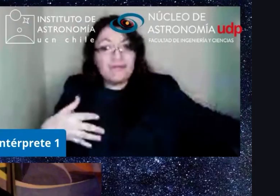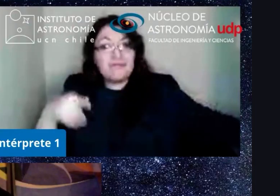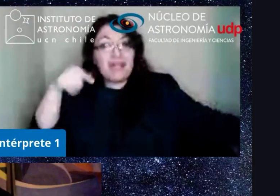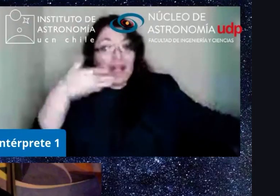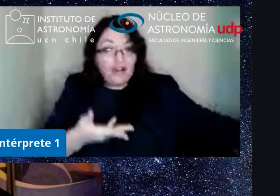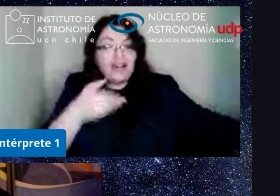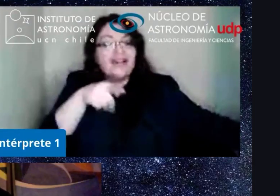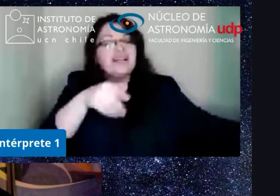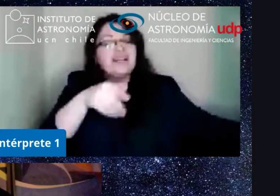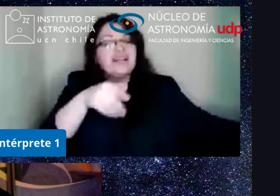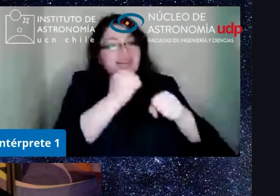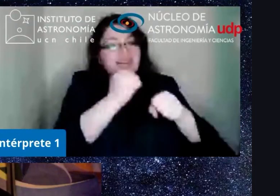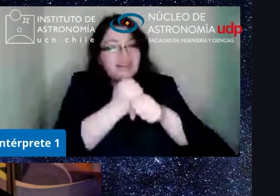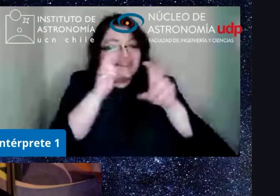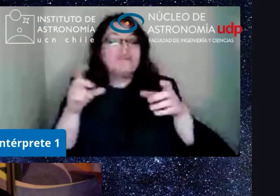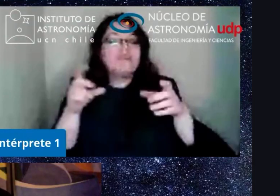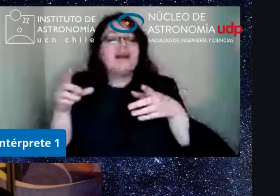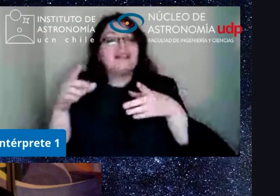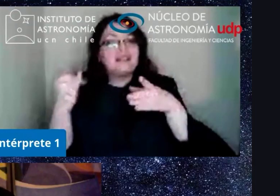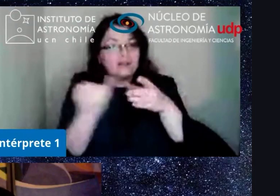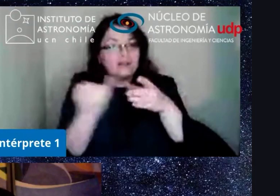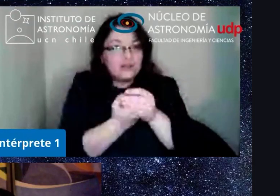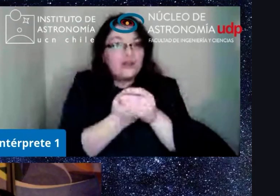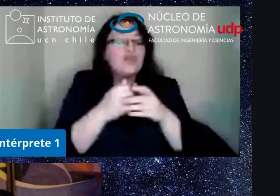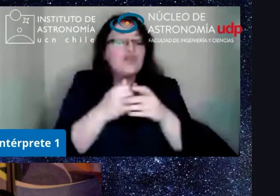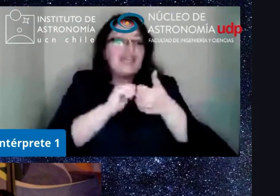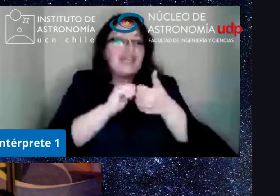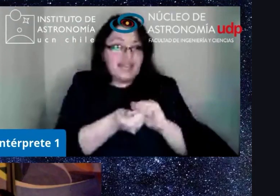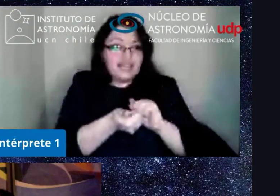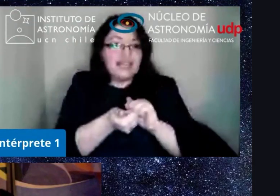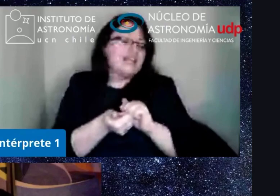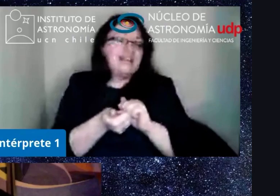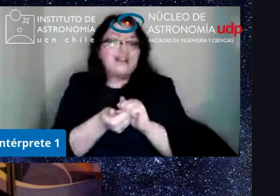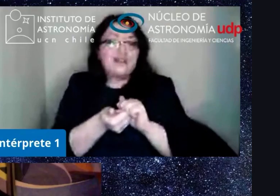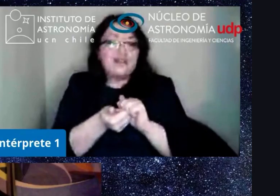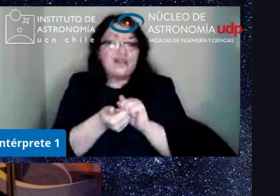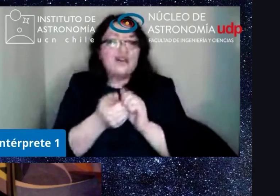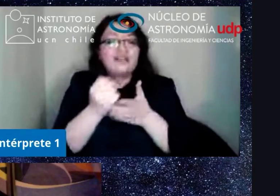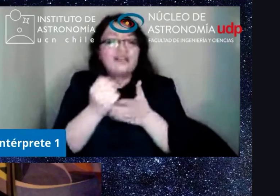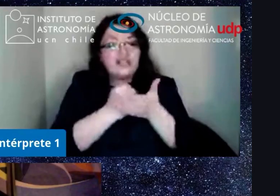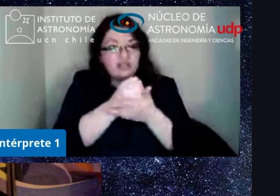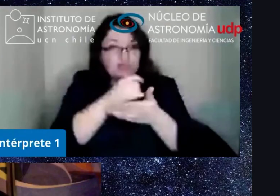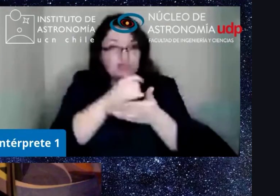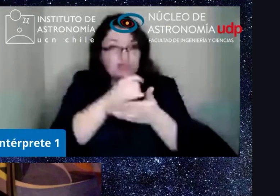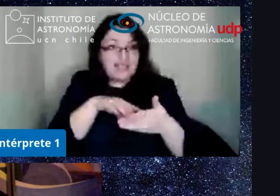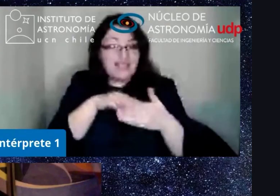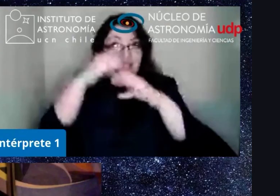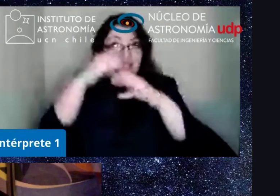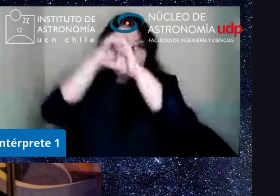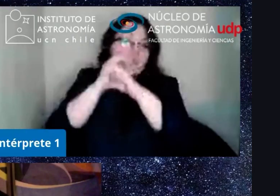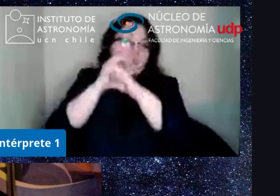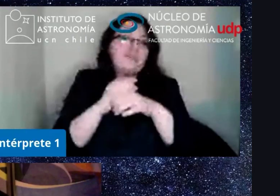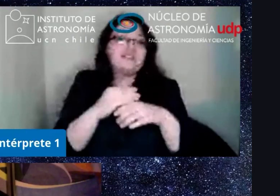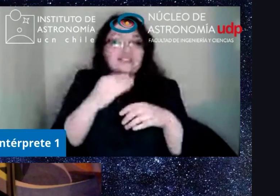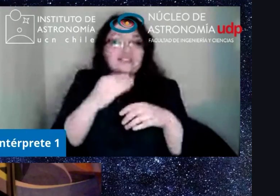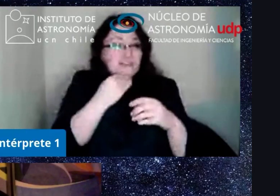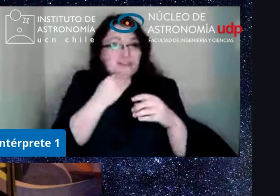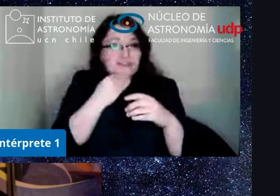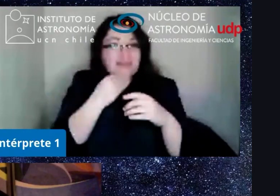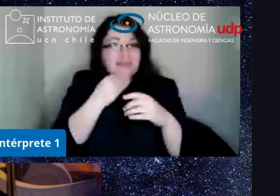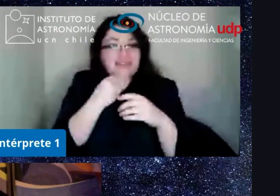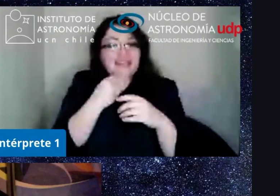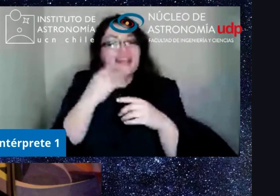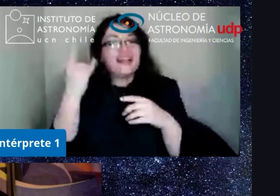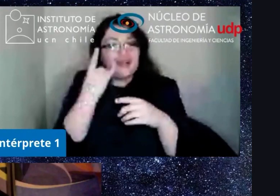inclusión y género de la Sociedad Chilena de Astronomía SOCHIAS y del grupo de trabajo Visually Challenge de la